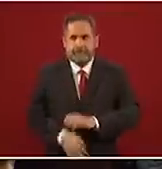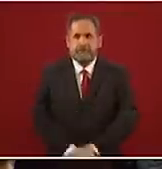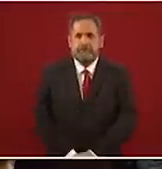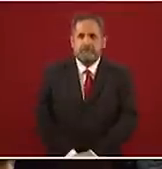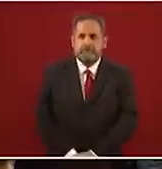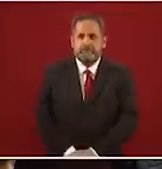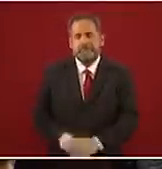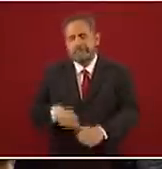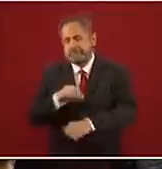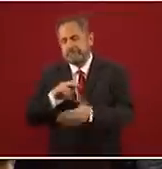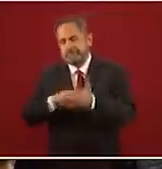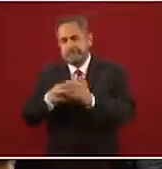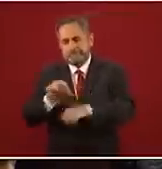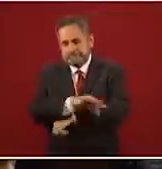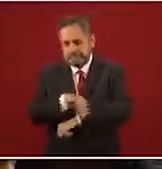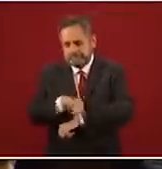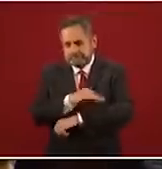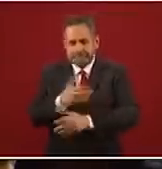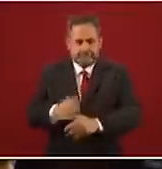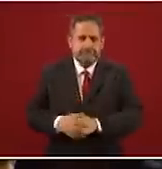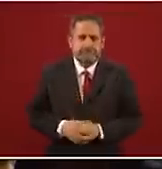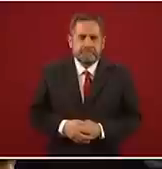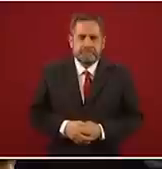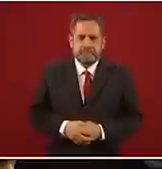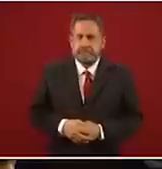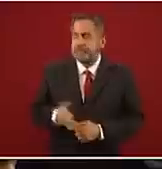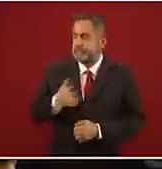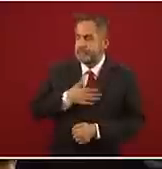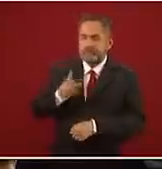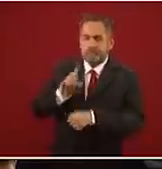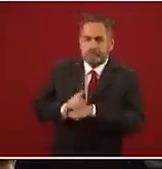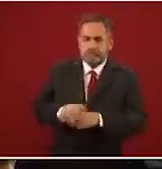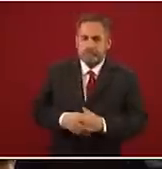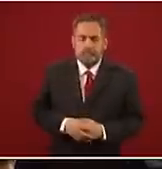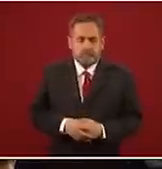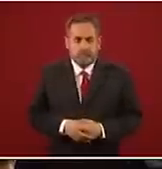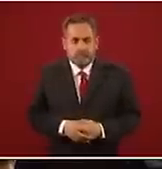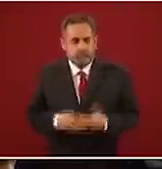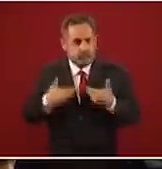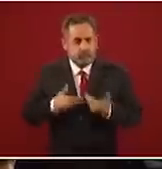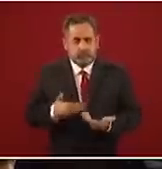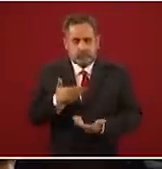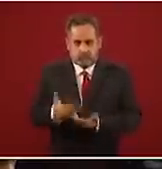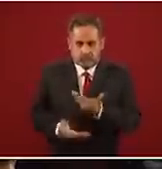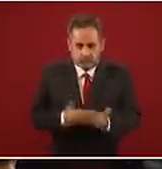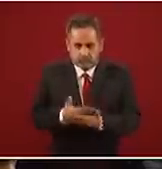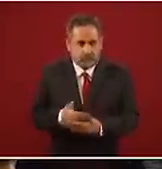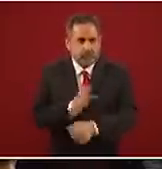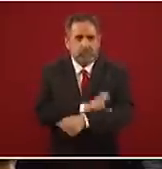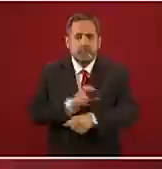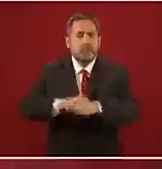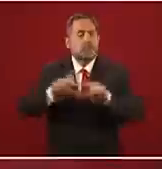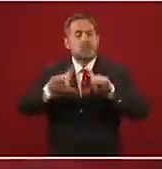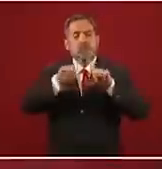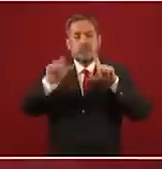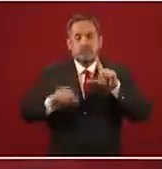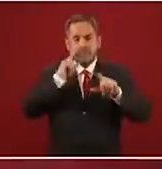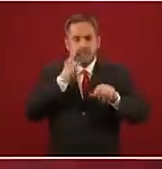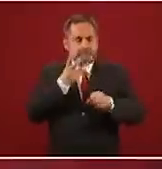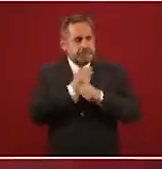Arquitecto, Juan. Gracias, con su permiso. Buenos días. Estamos a sus órdenes en la Coordinación Nacional de